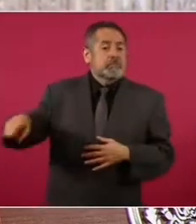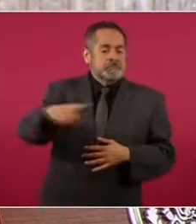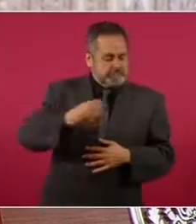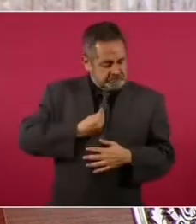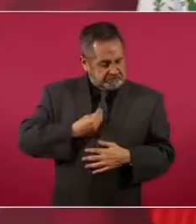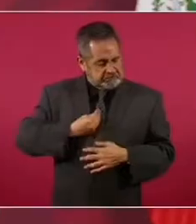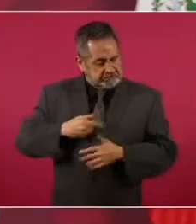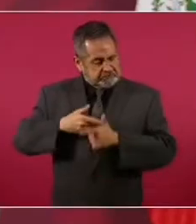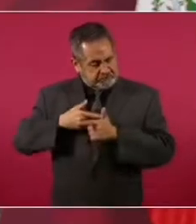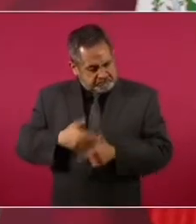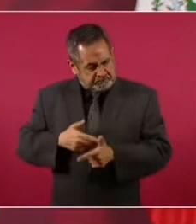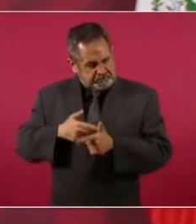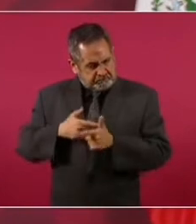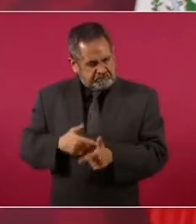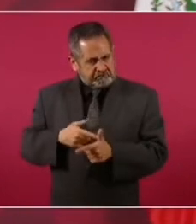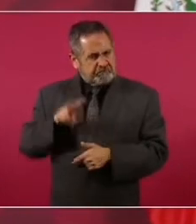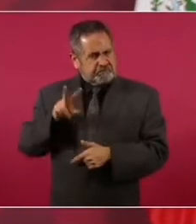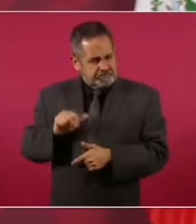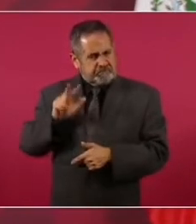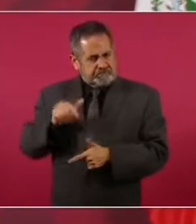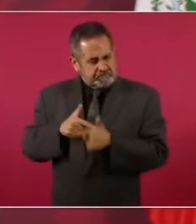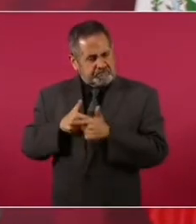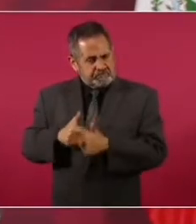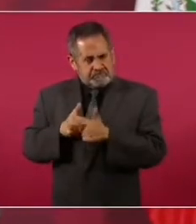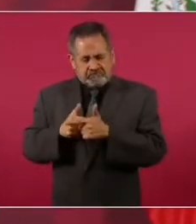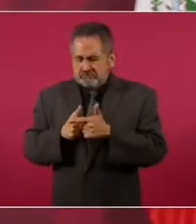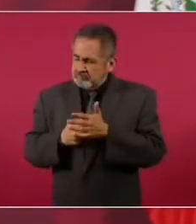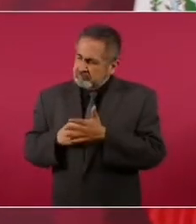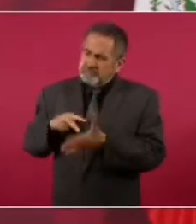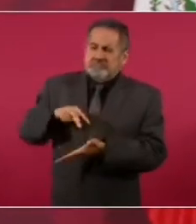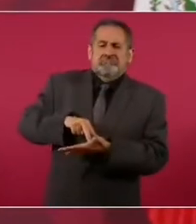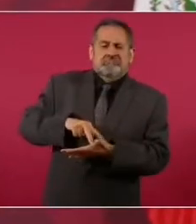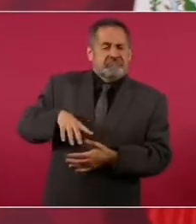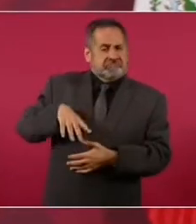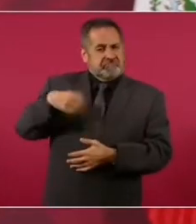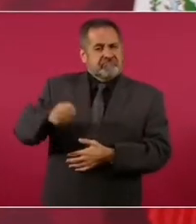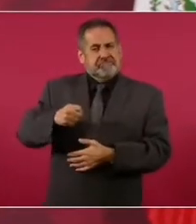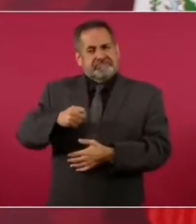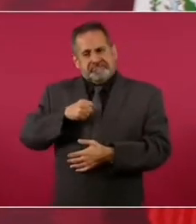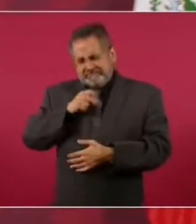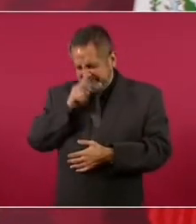Y va a México, siempre se levanta